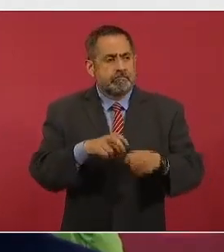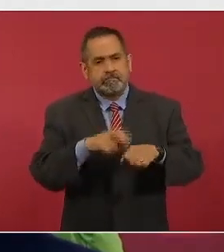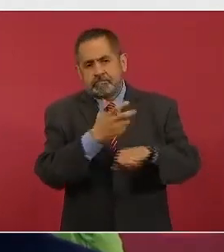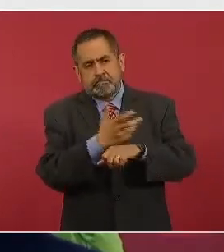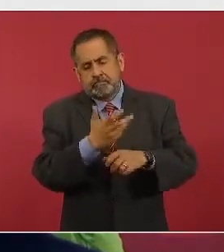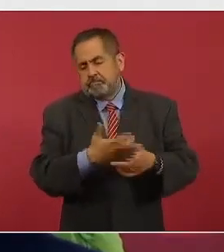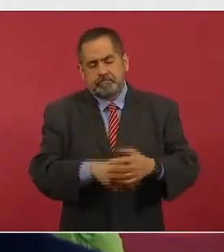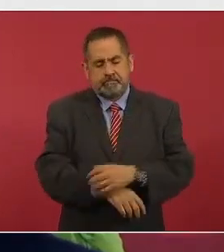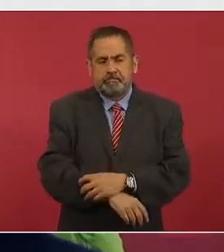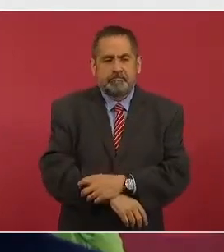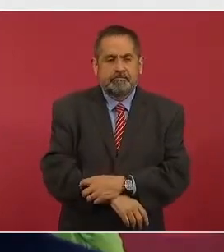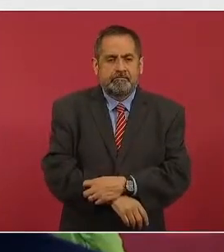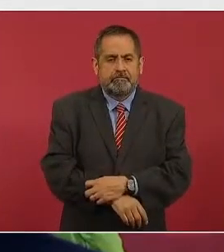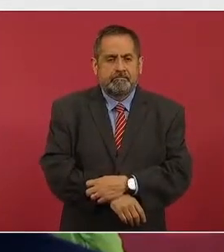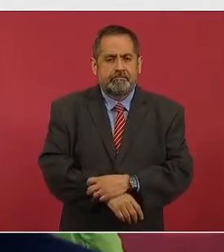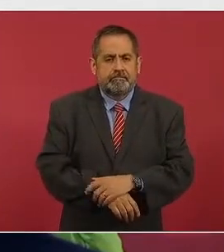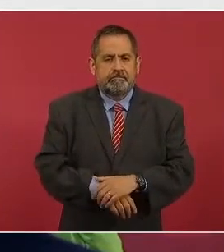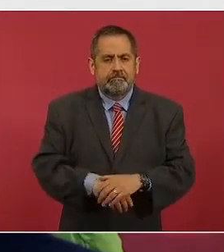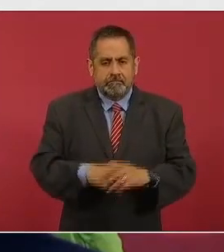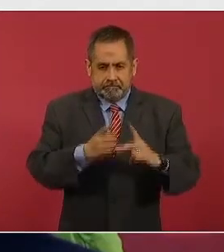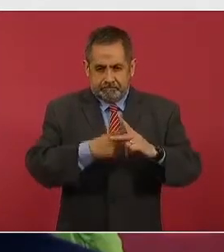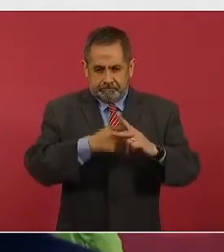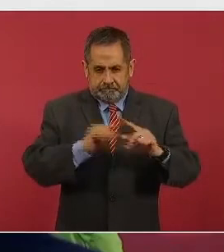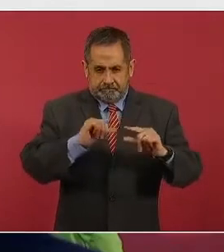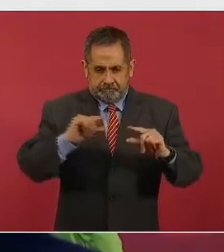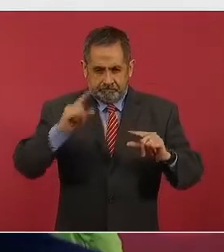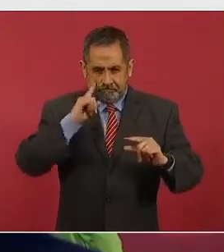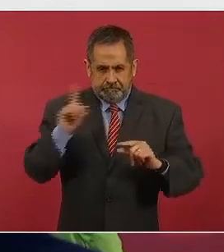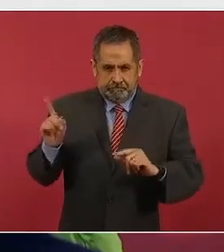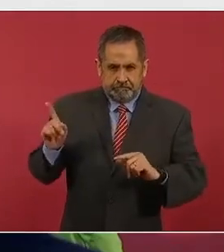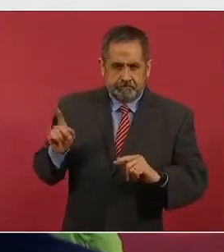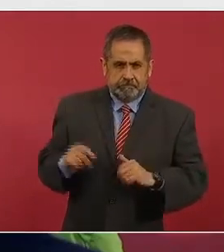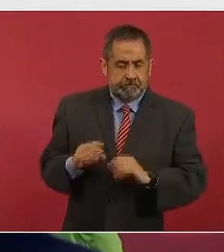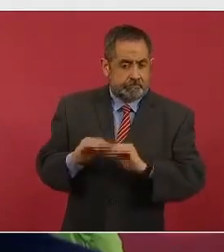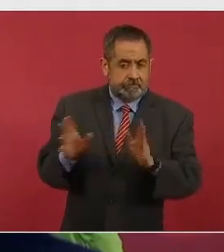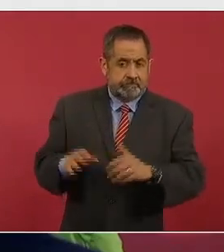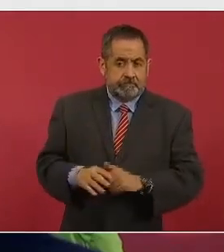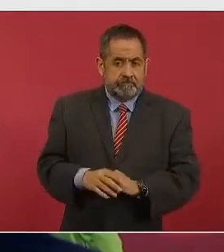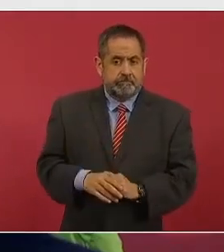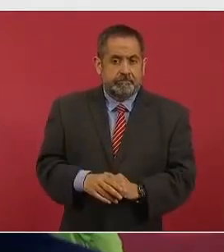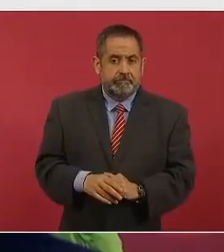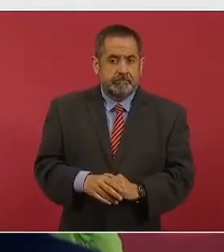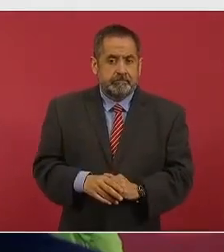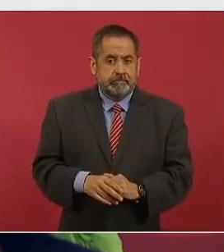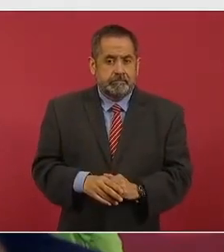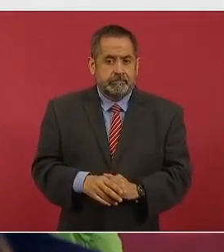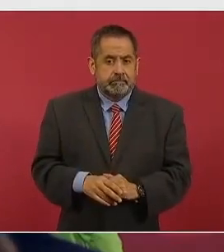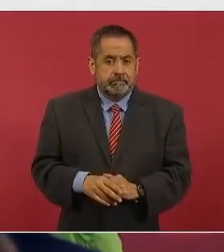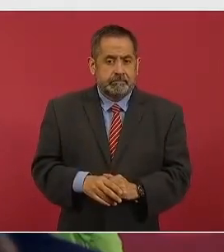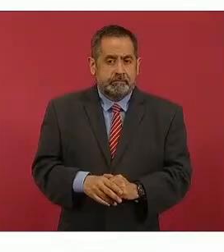estadounidenses. Y la gráfica es muy clara.